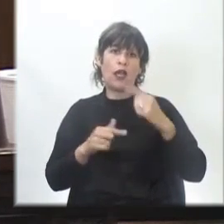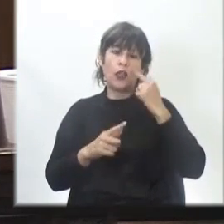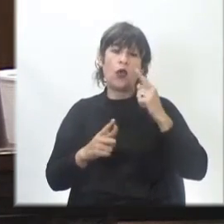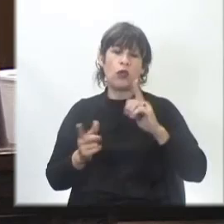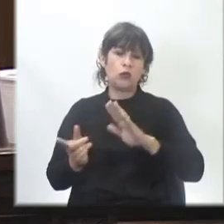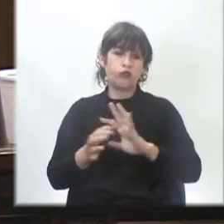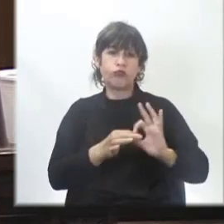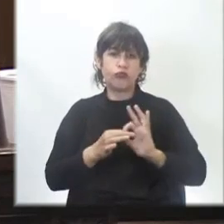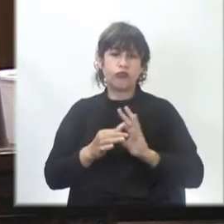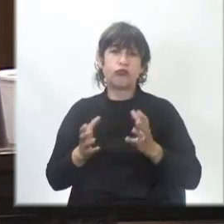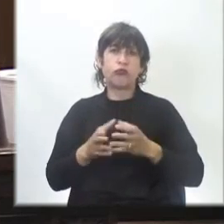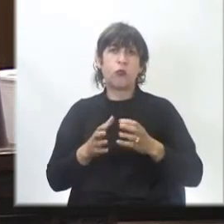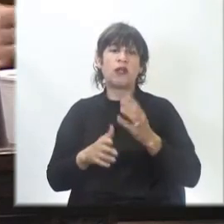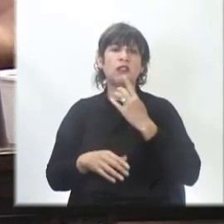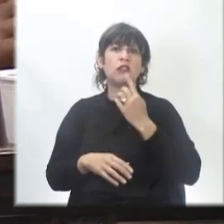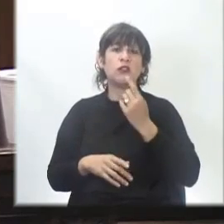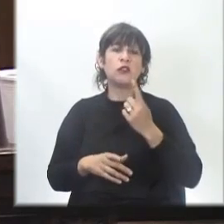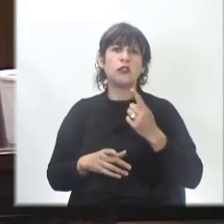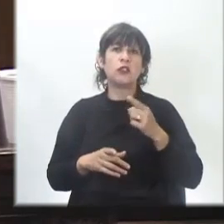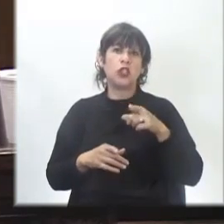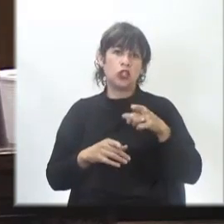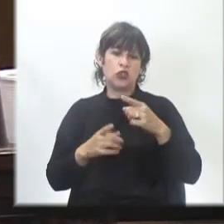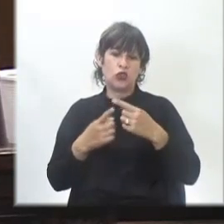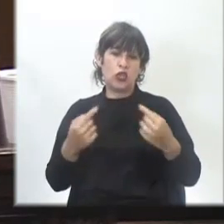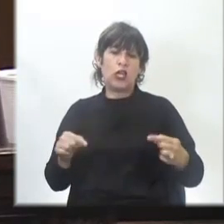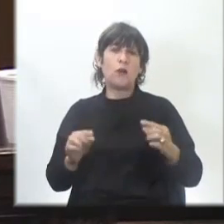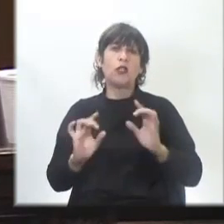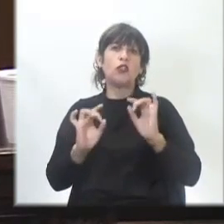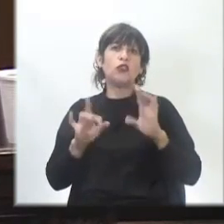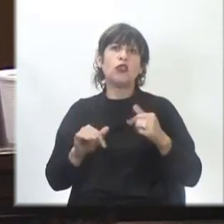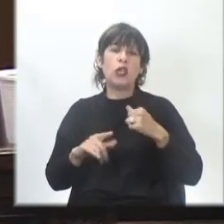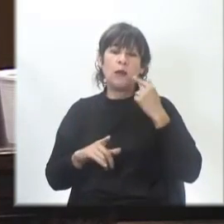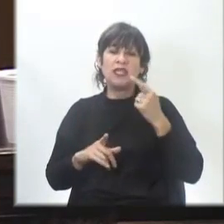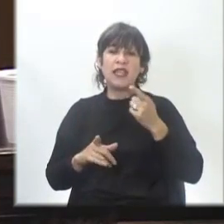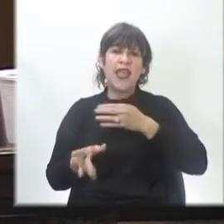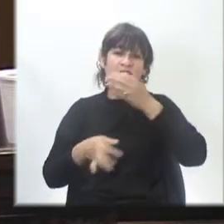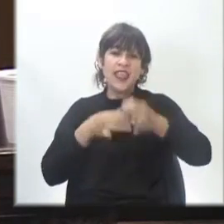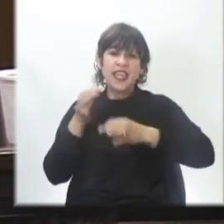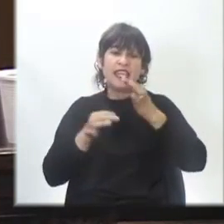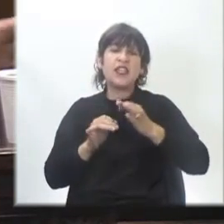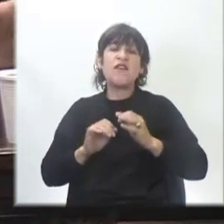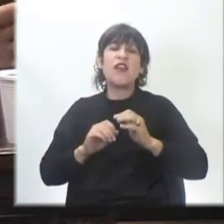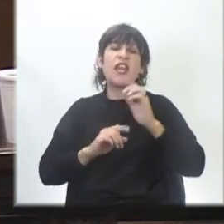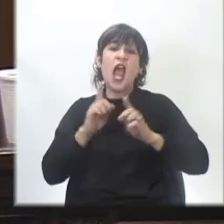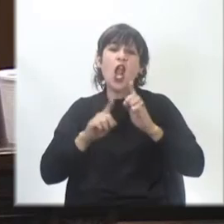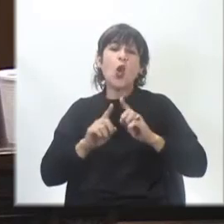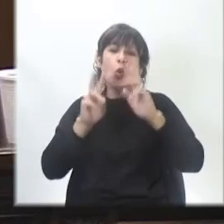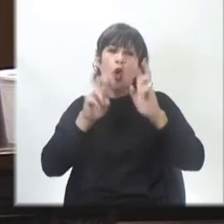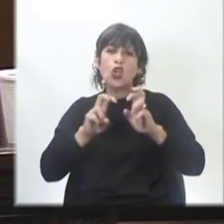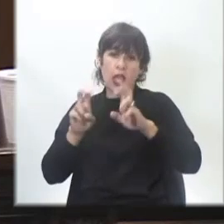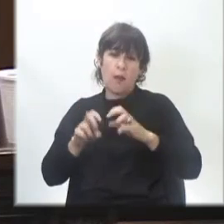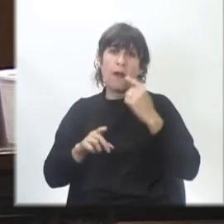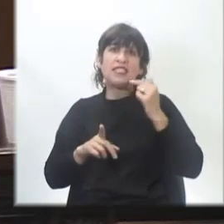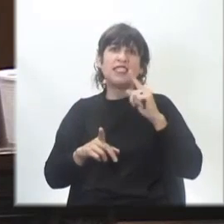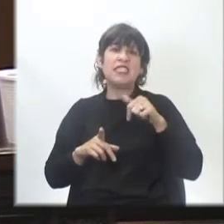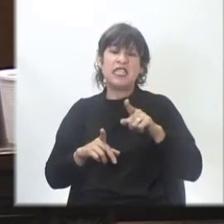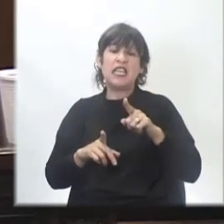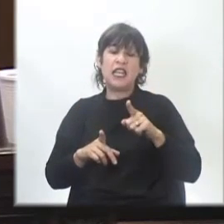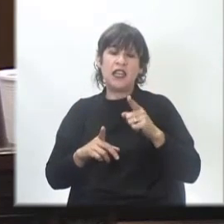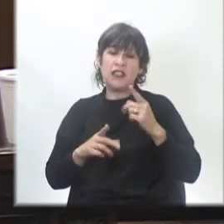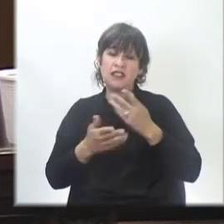multipartidaria, y son elementos solamente que describen algunos temas y que hacen a la oportunidad de la compra y a los costos.